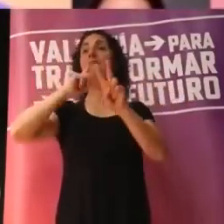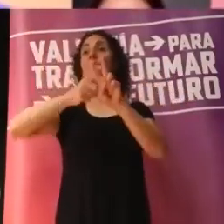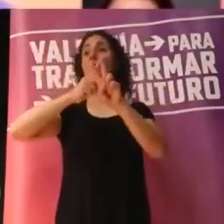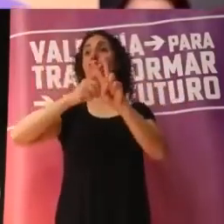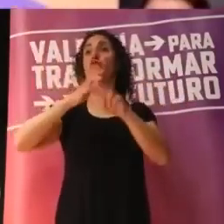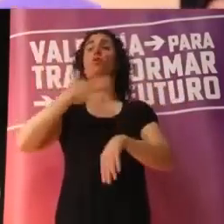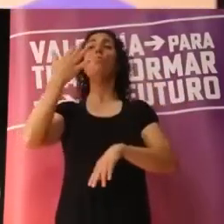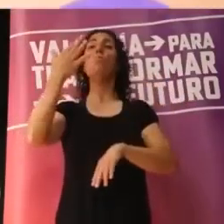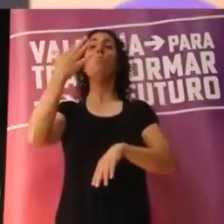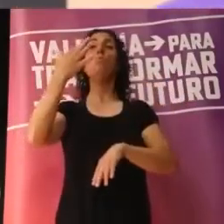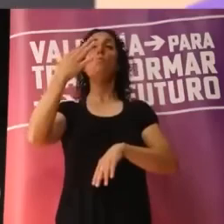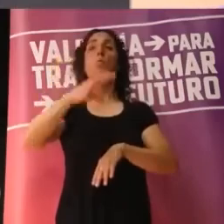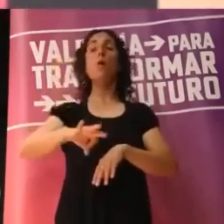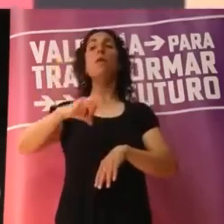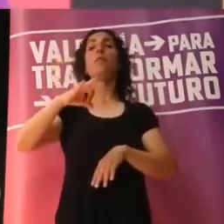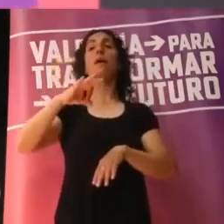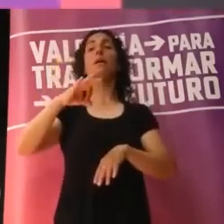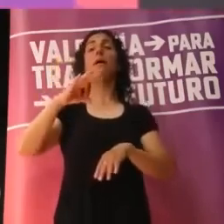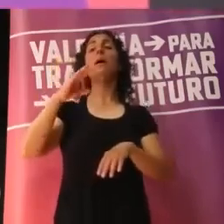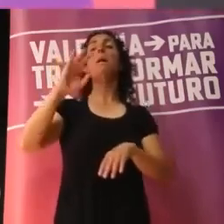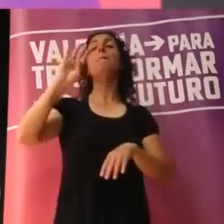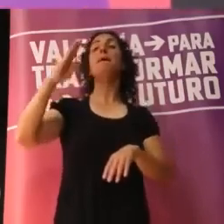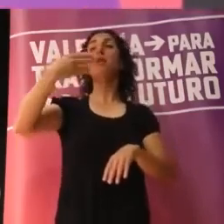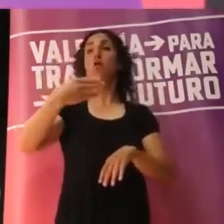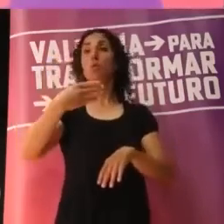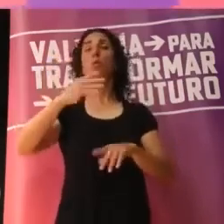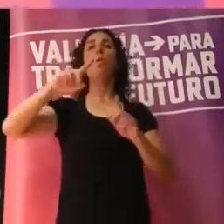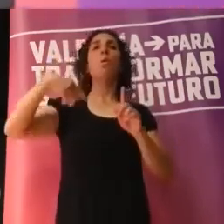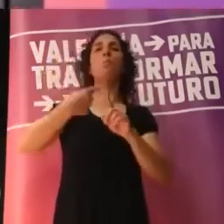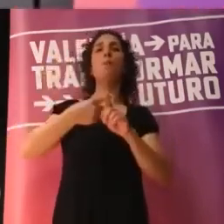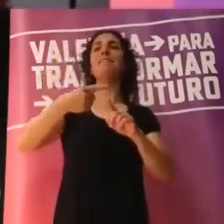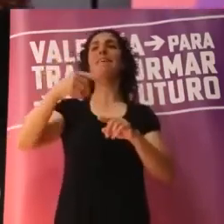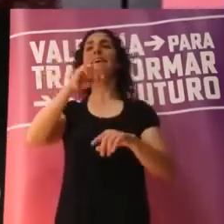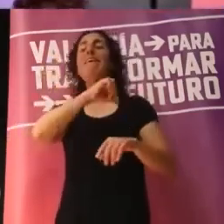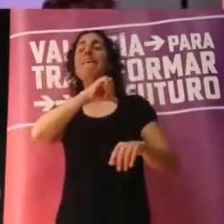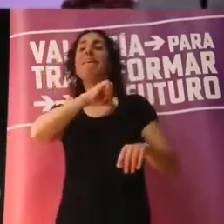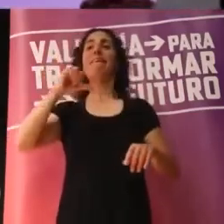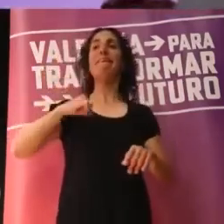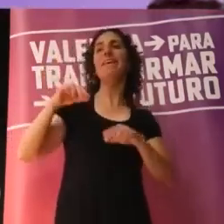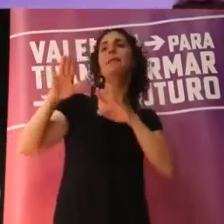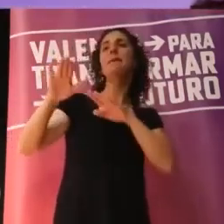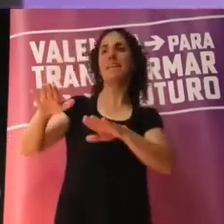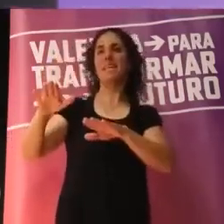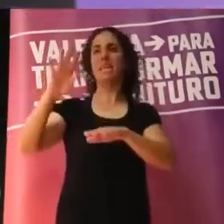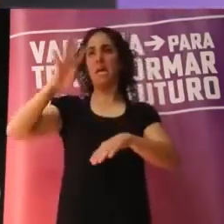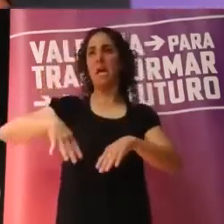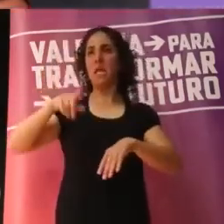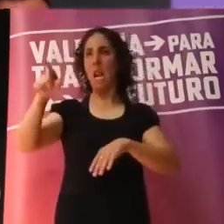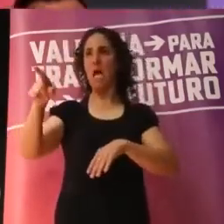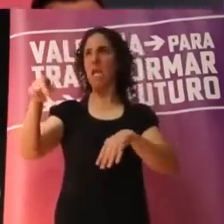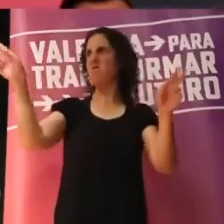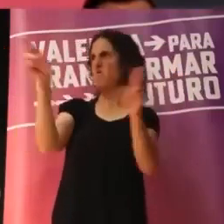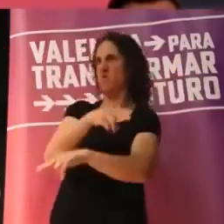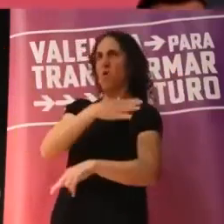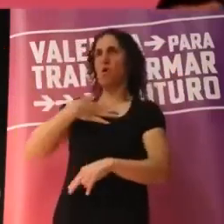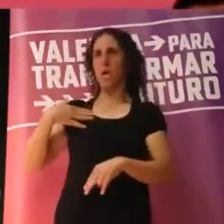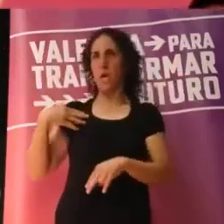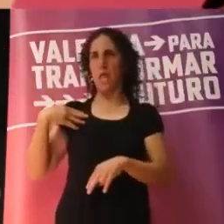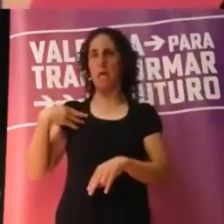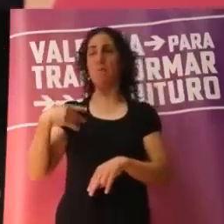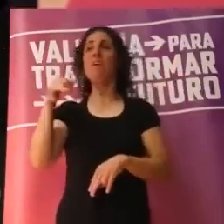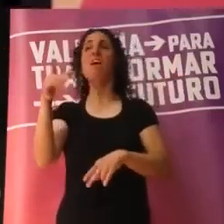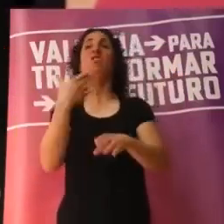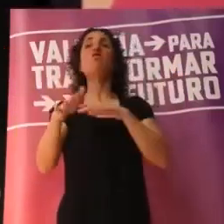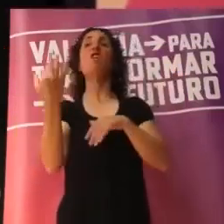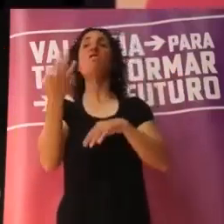acabar ilegalizando a Bildu y a los independentistas catalanes. A la ultraderecha no solo le sobran 26 millones de ciudadanos, también le sobran buena parte